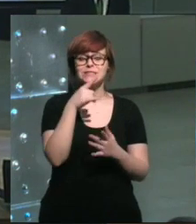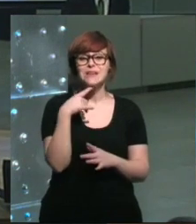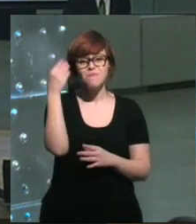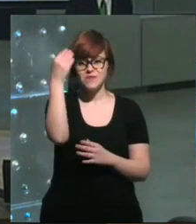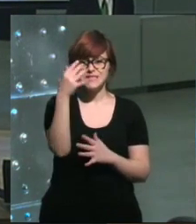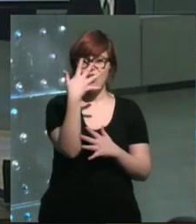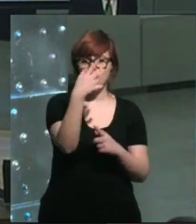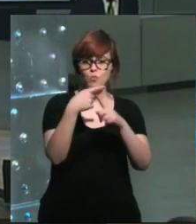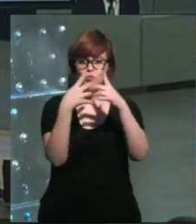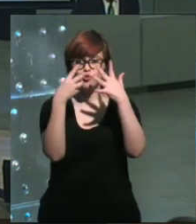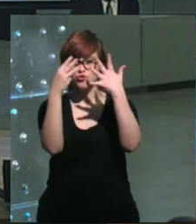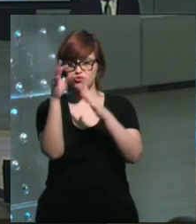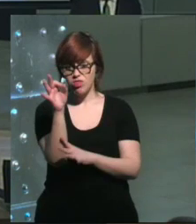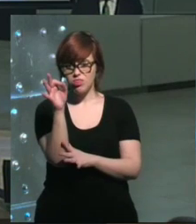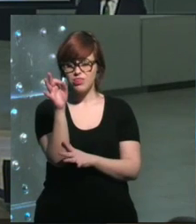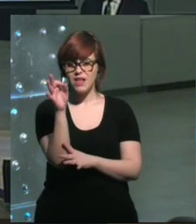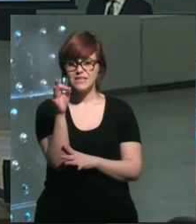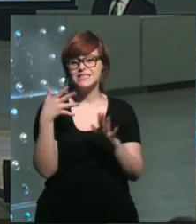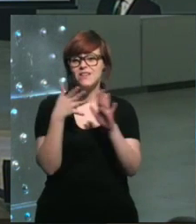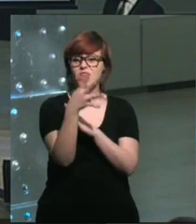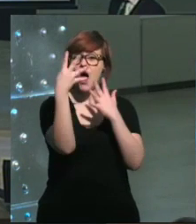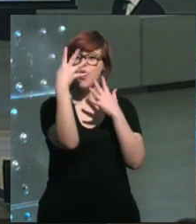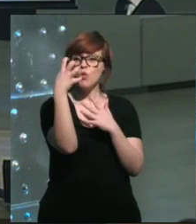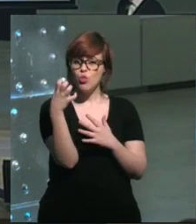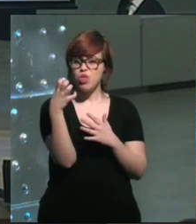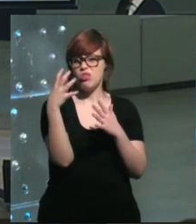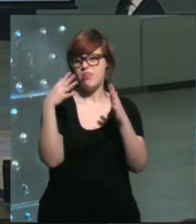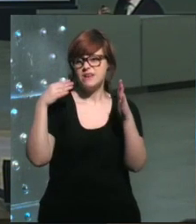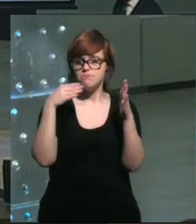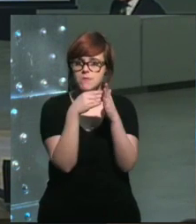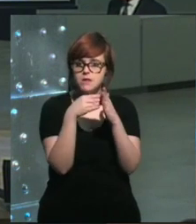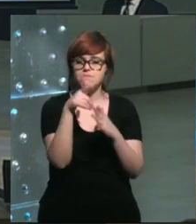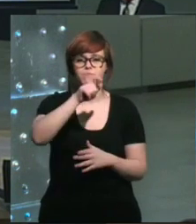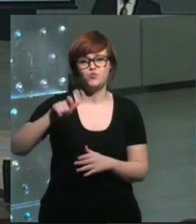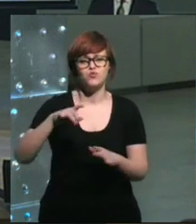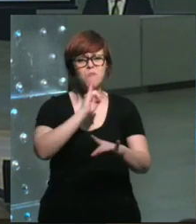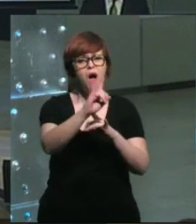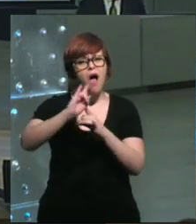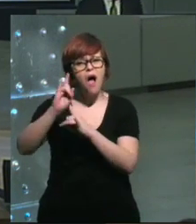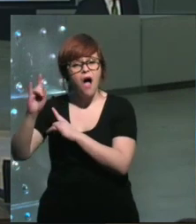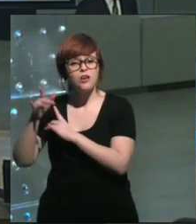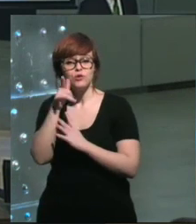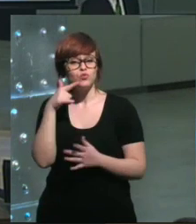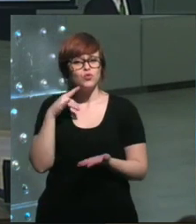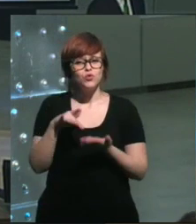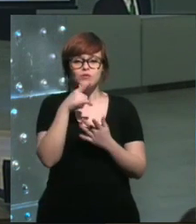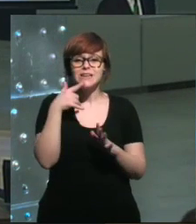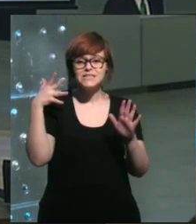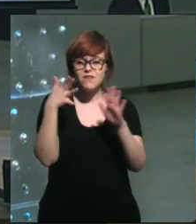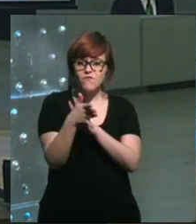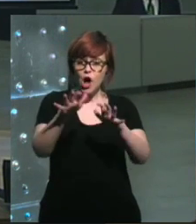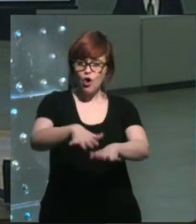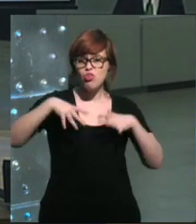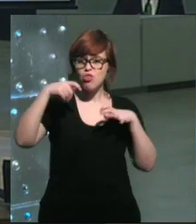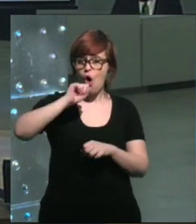80, pues aproximadamente 400.000 personas. Llegamos y enviamos un mensaje en ese concierto a más de 400.000